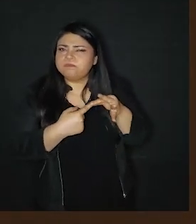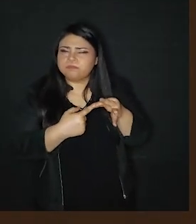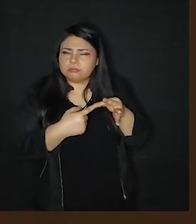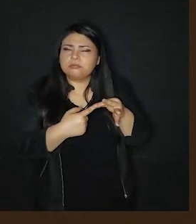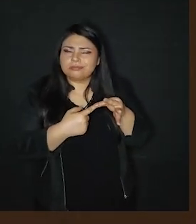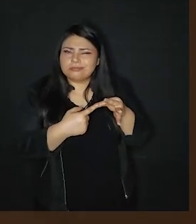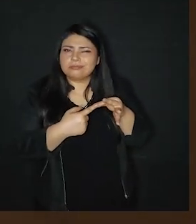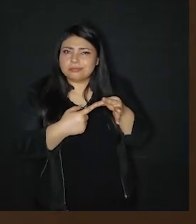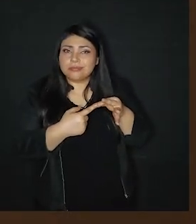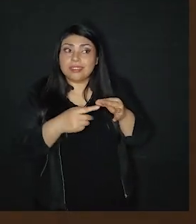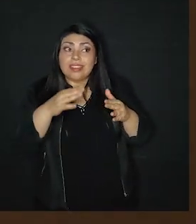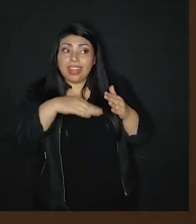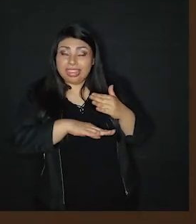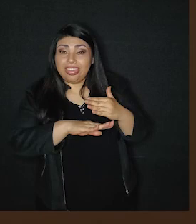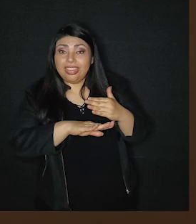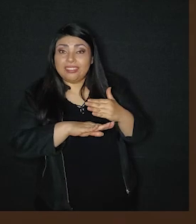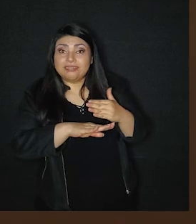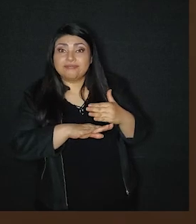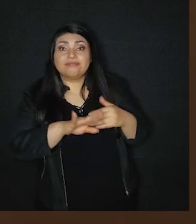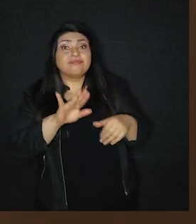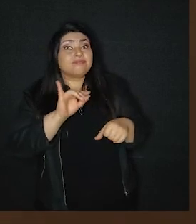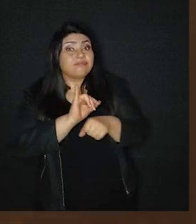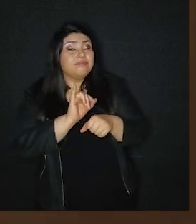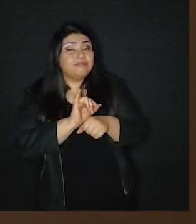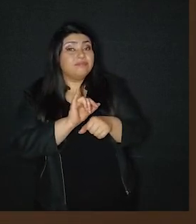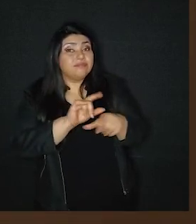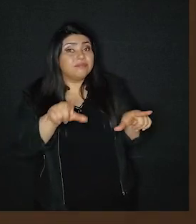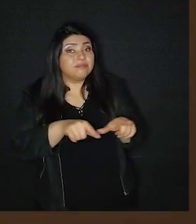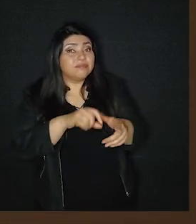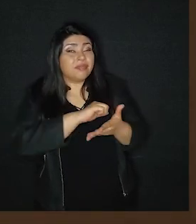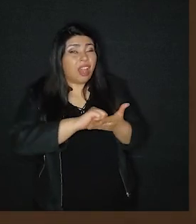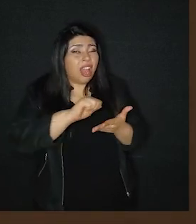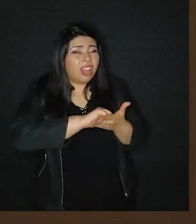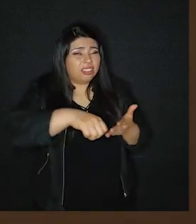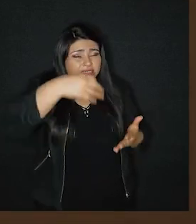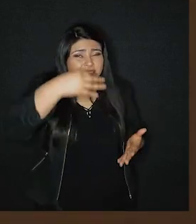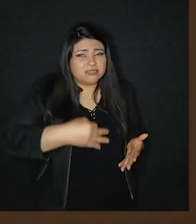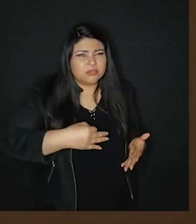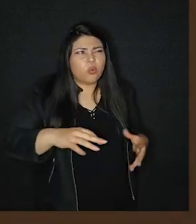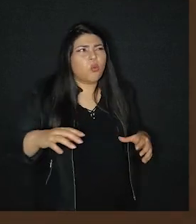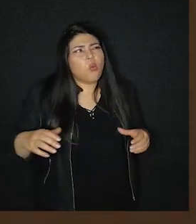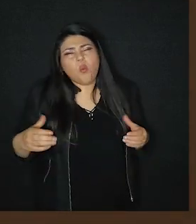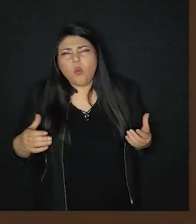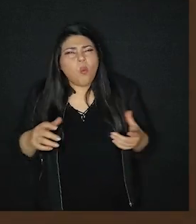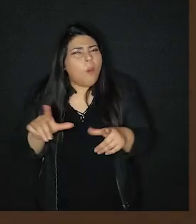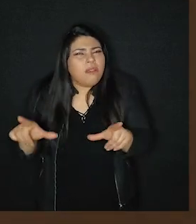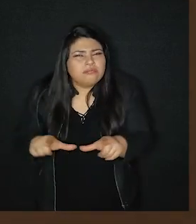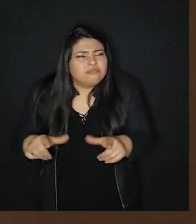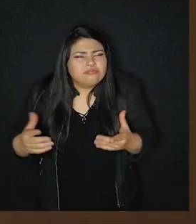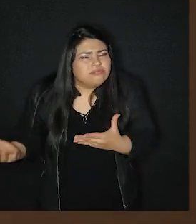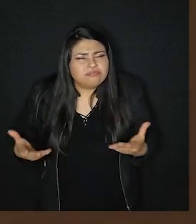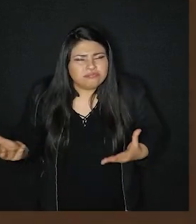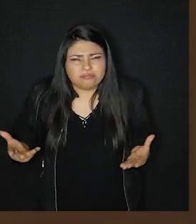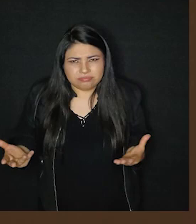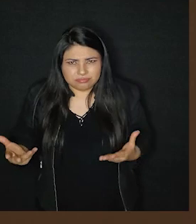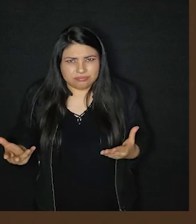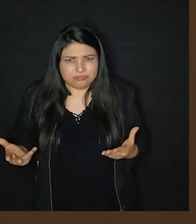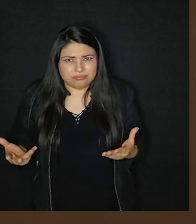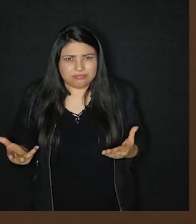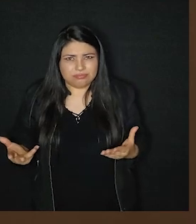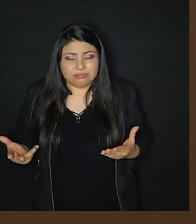en el templo el lugar santísimo Cuál es ese lugar específico el día de hoy